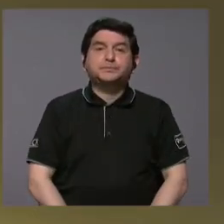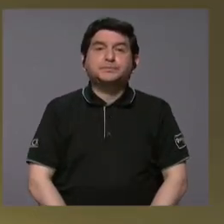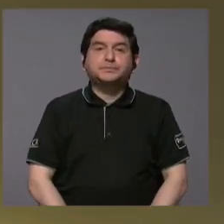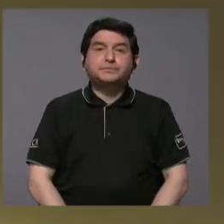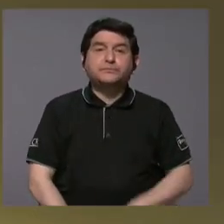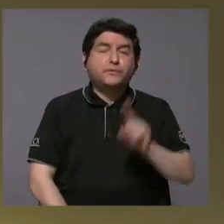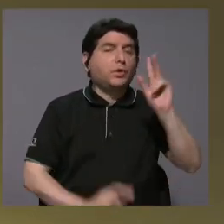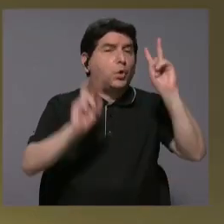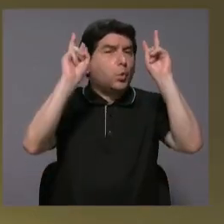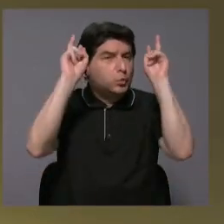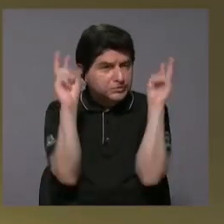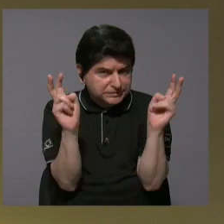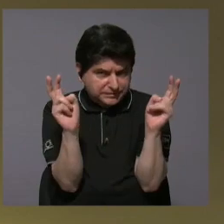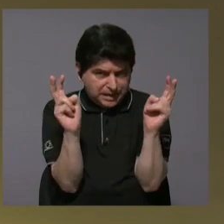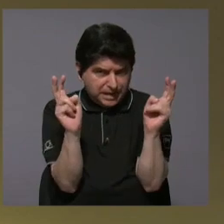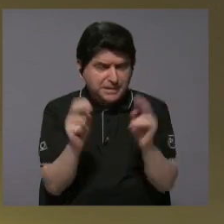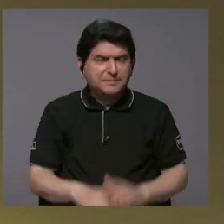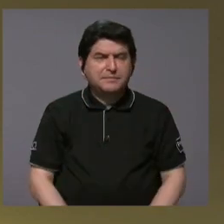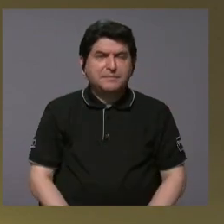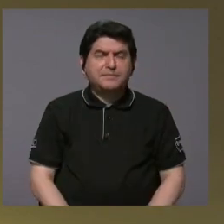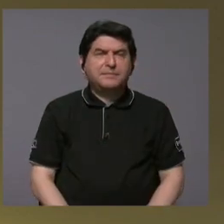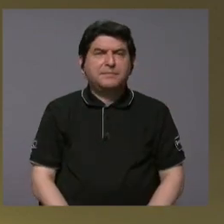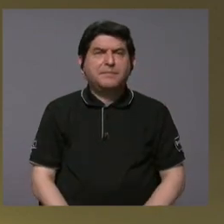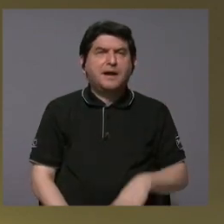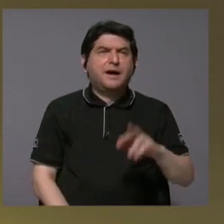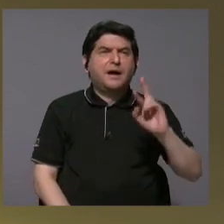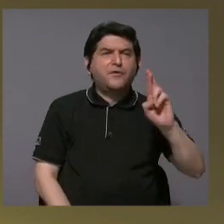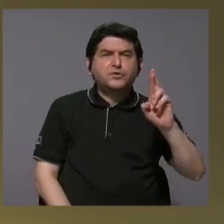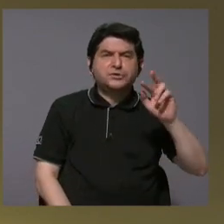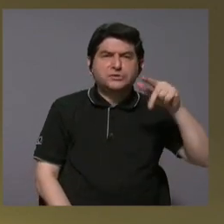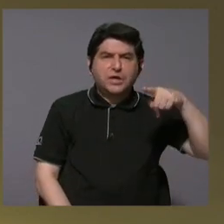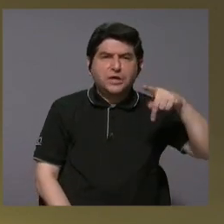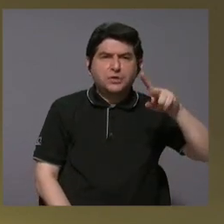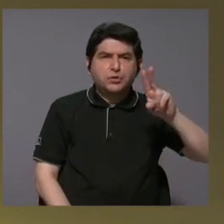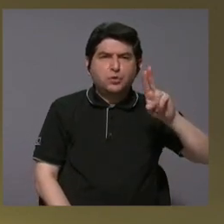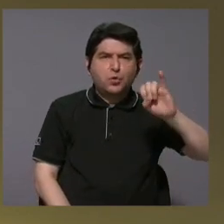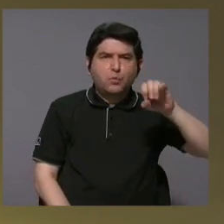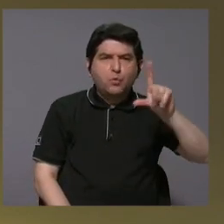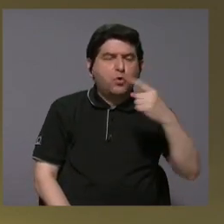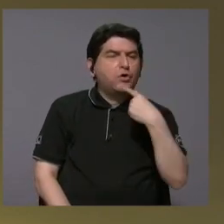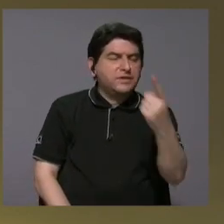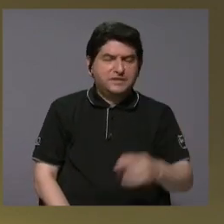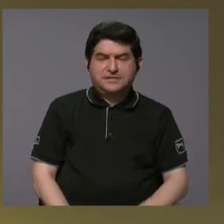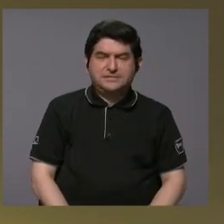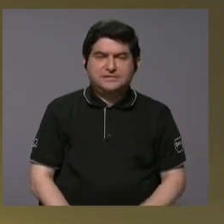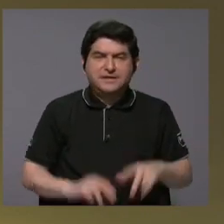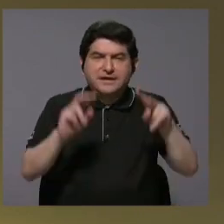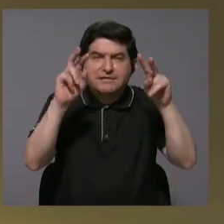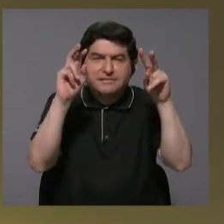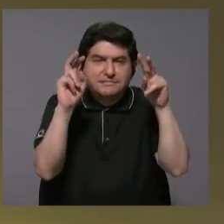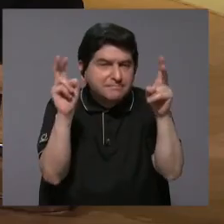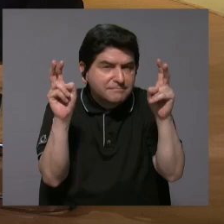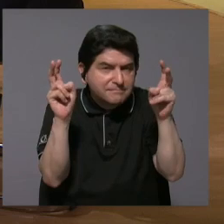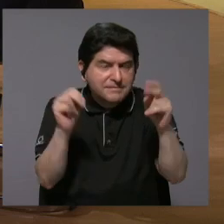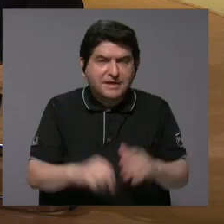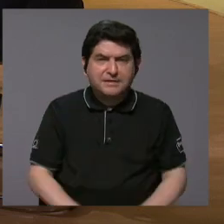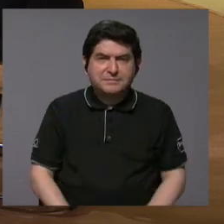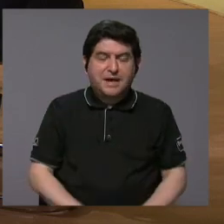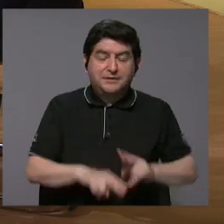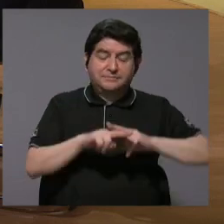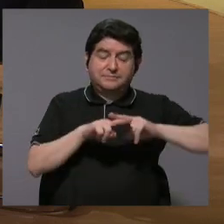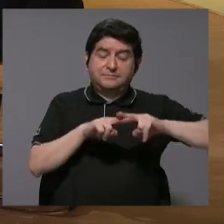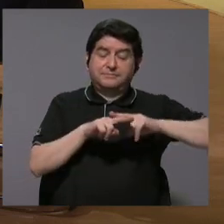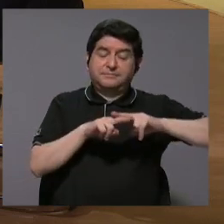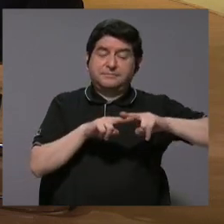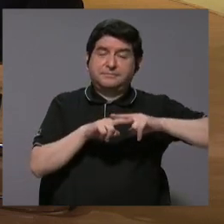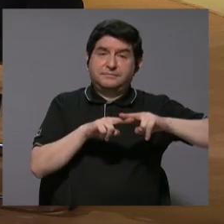Uno de los temas que en algún momento don Rosendo mencionó, don Eduardo, es el tema del tren.